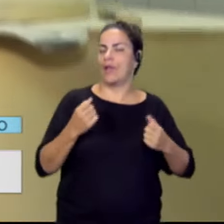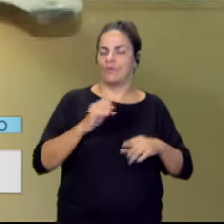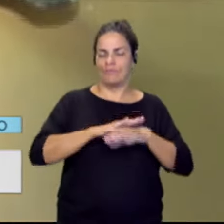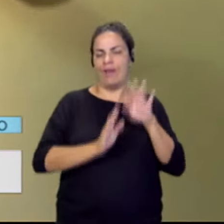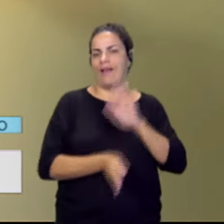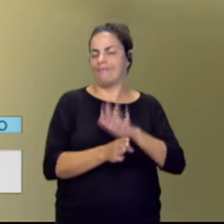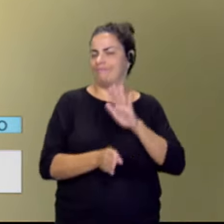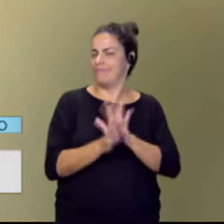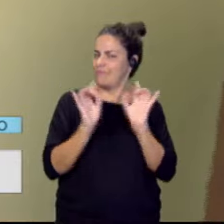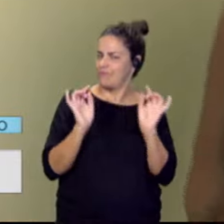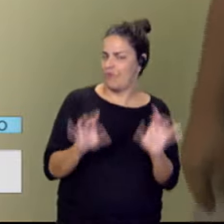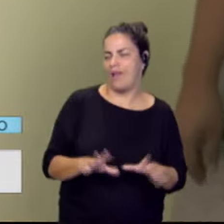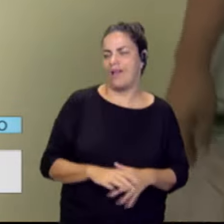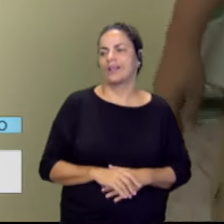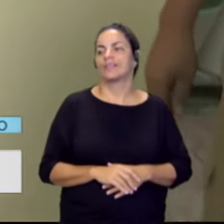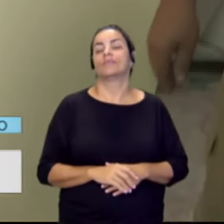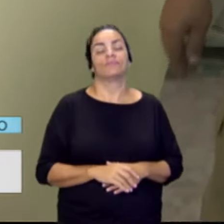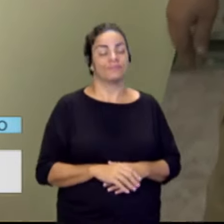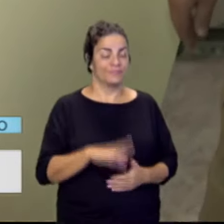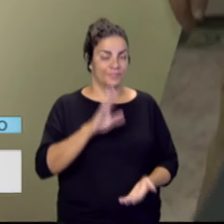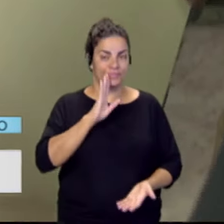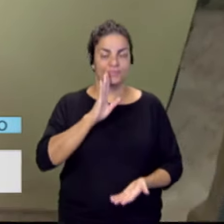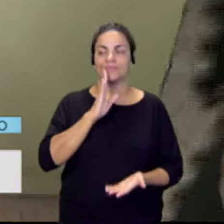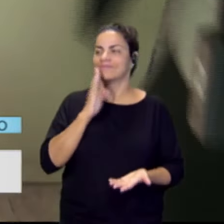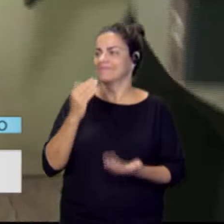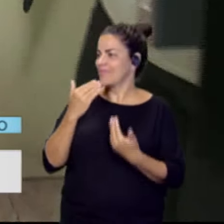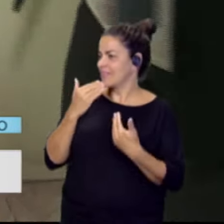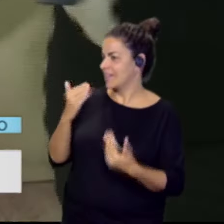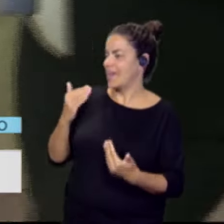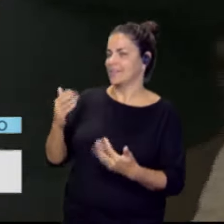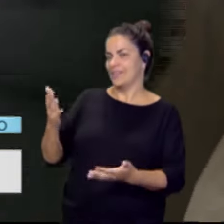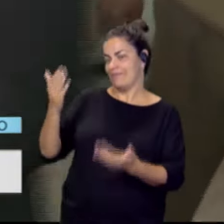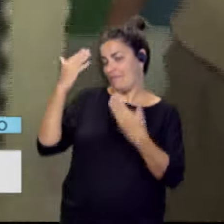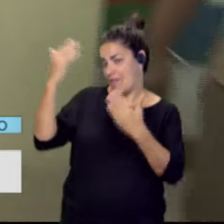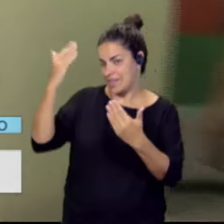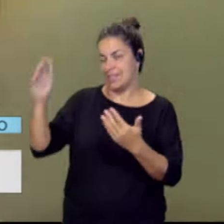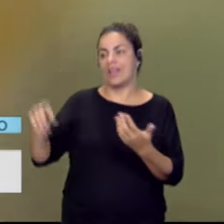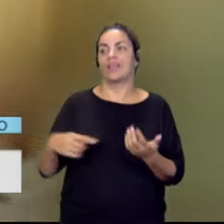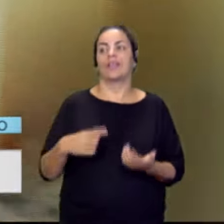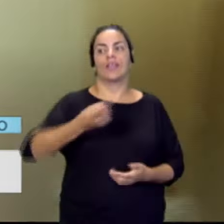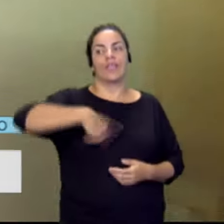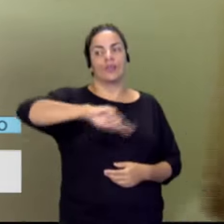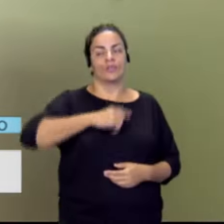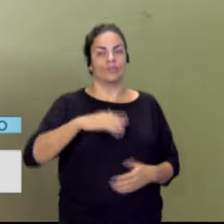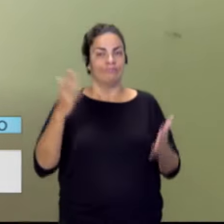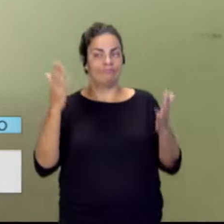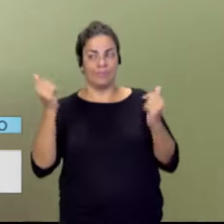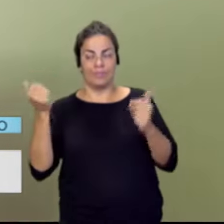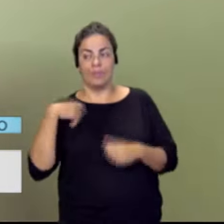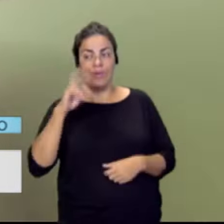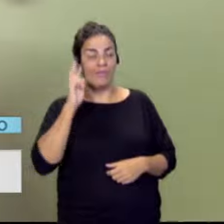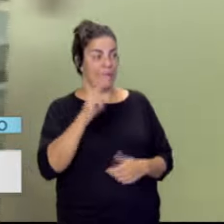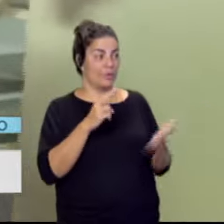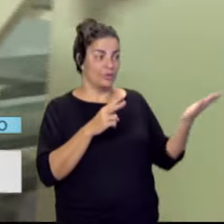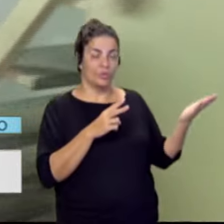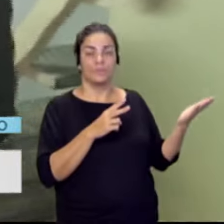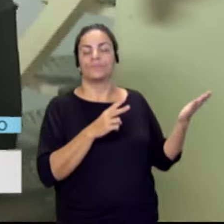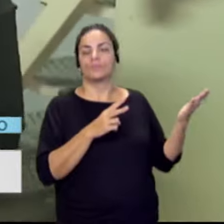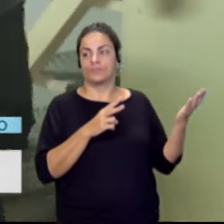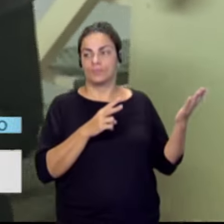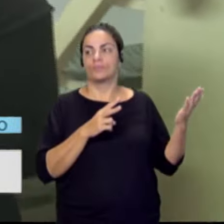está. Bueno, pues como bien decimos, Raico, muchísimas gracias, muchísimas felicidades, y nosotros pues nos despedimos viendo aquí pues cómo